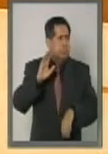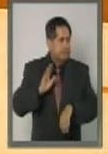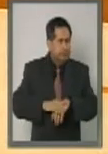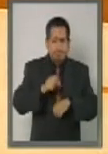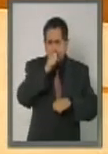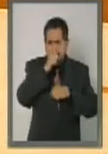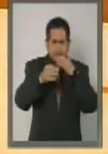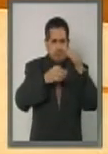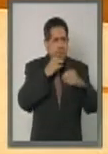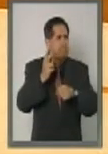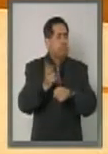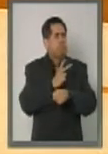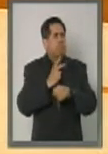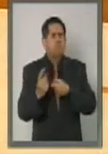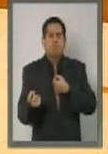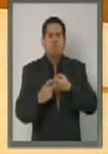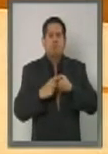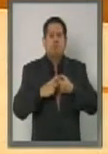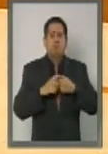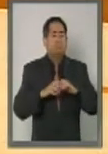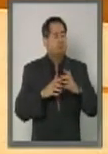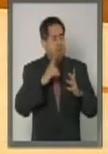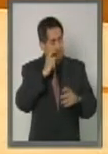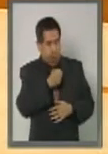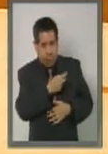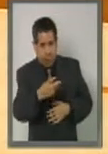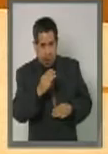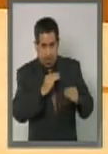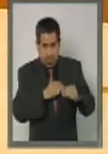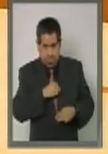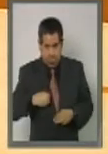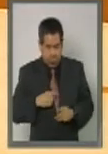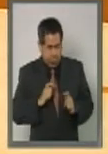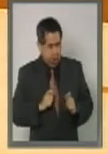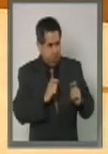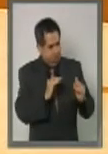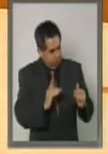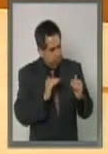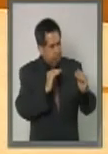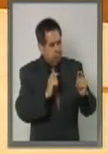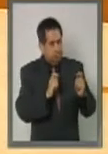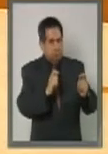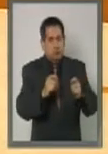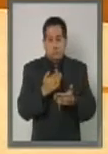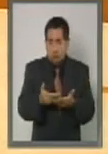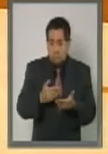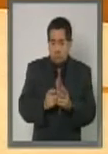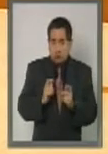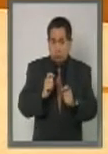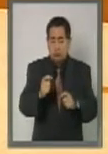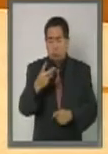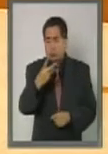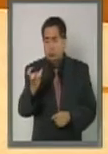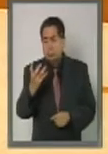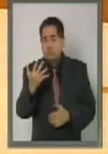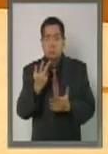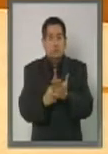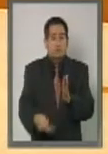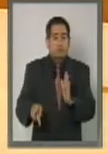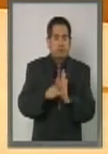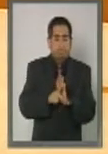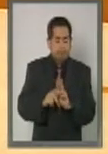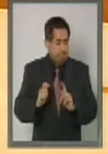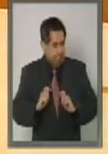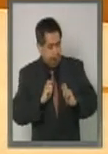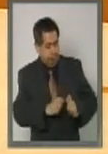del Servicio Exterior para el ascenso de sus integrantes. 350 plazas han sido concursadas este año y esto